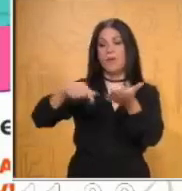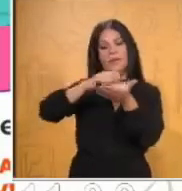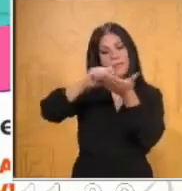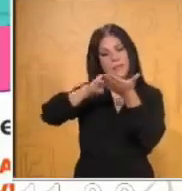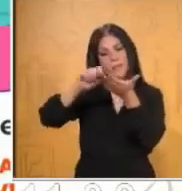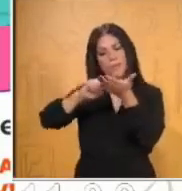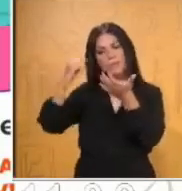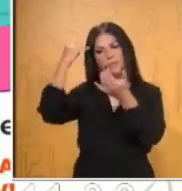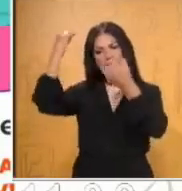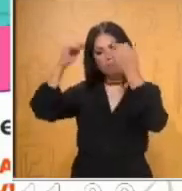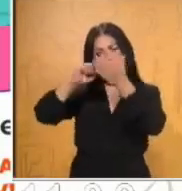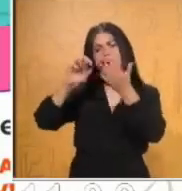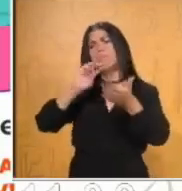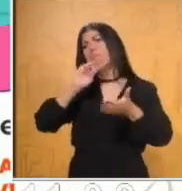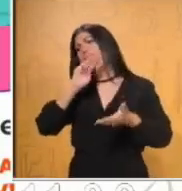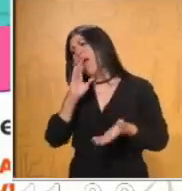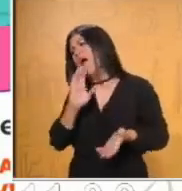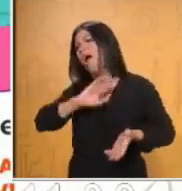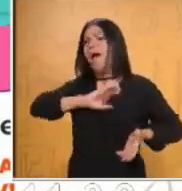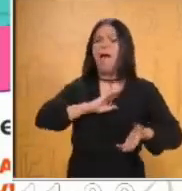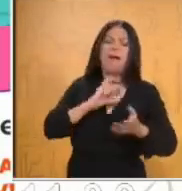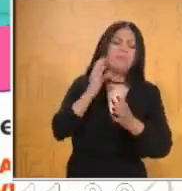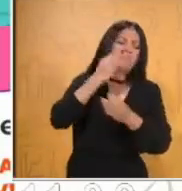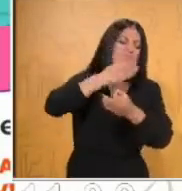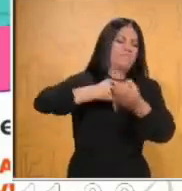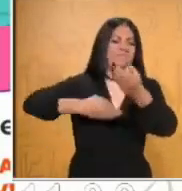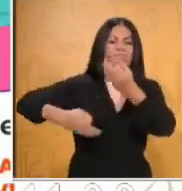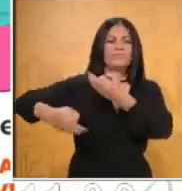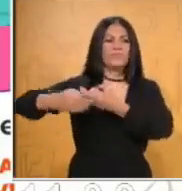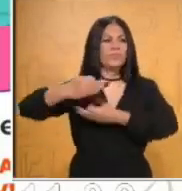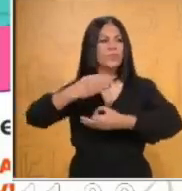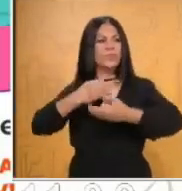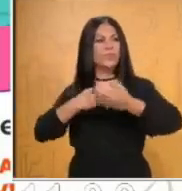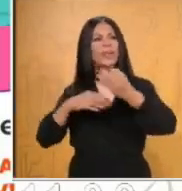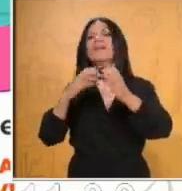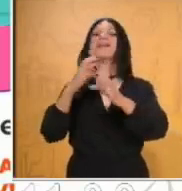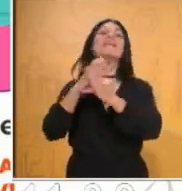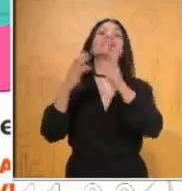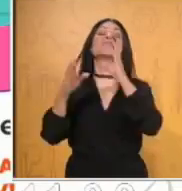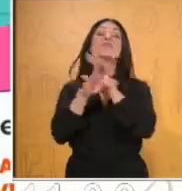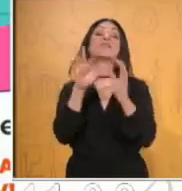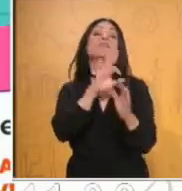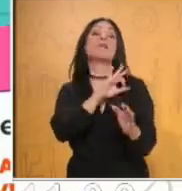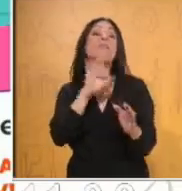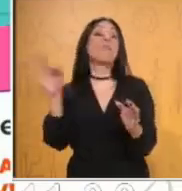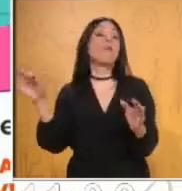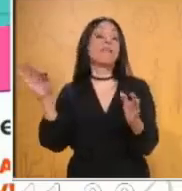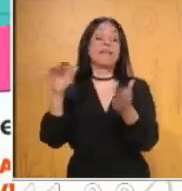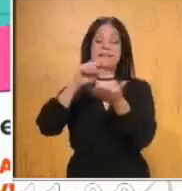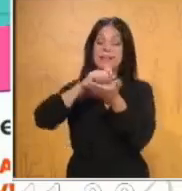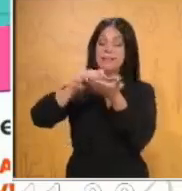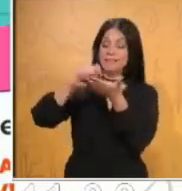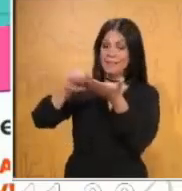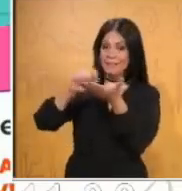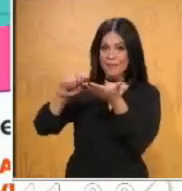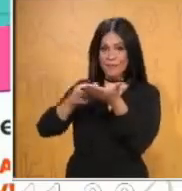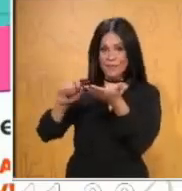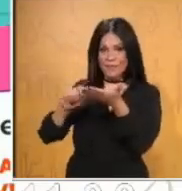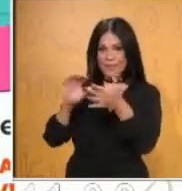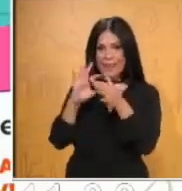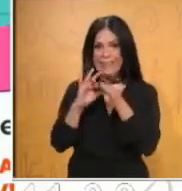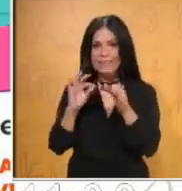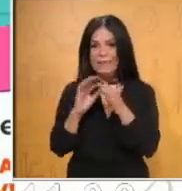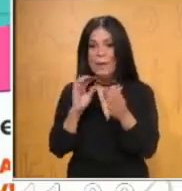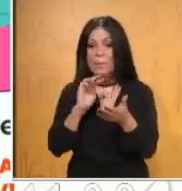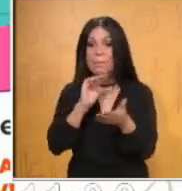convocatoria. Puedes enviar la carta, debe tener tu nombre, tus datos, como quiera léela. Ahí viene todo bien explicado y es una